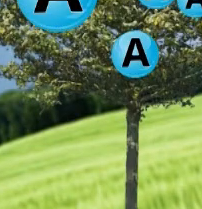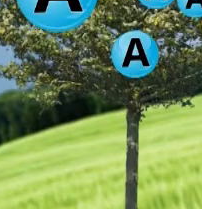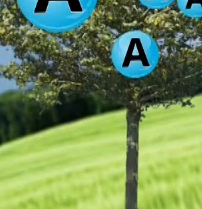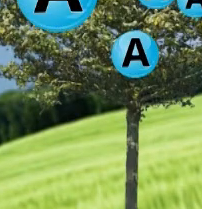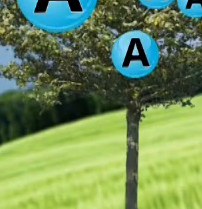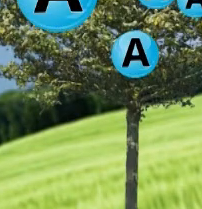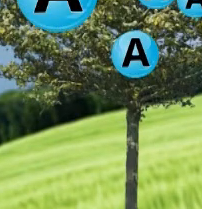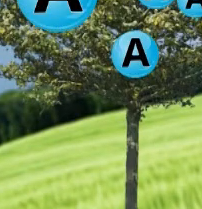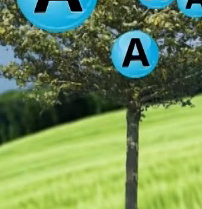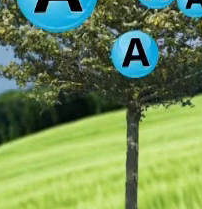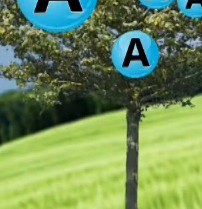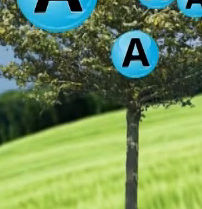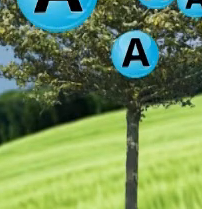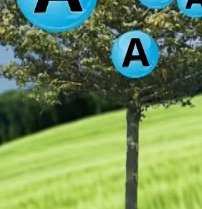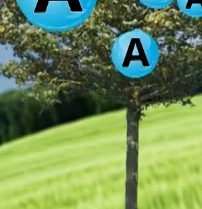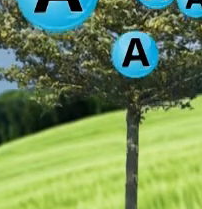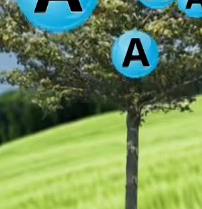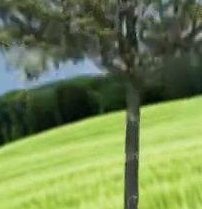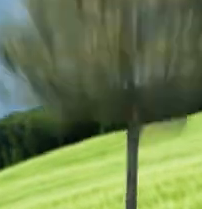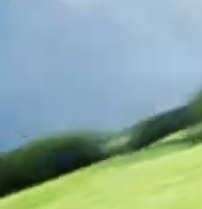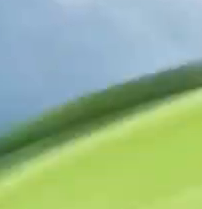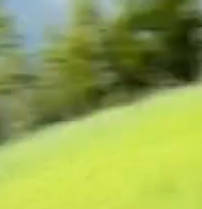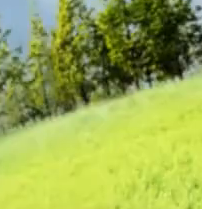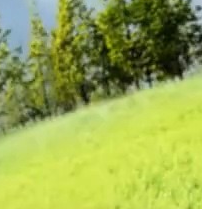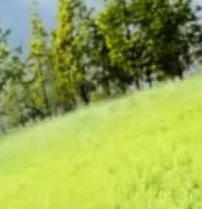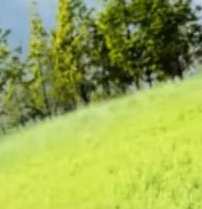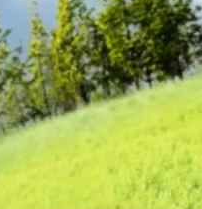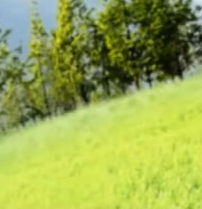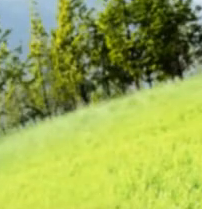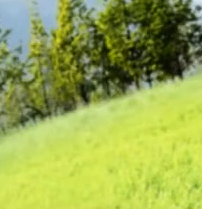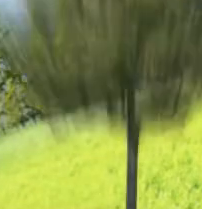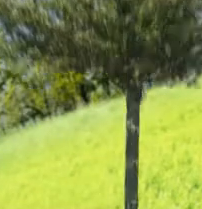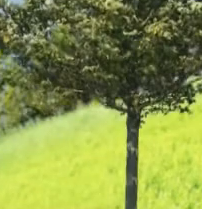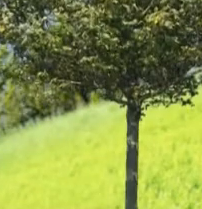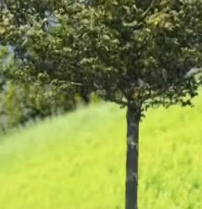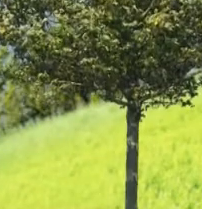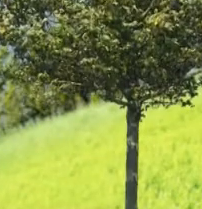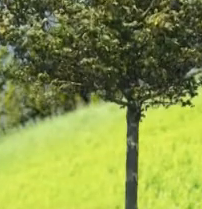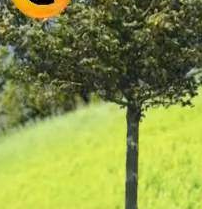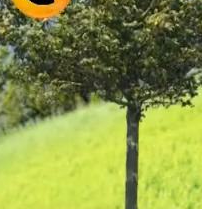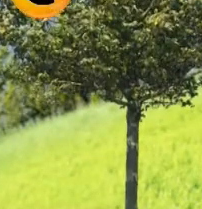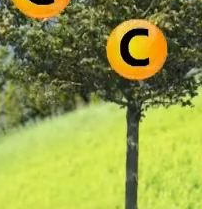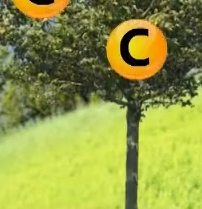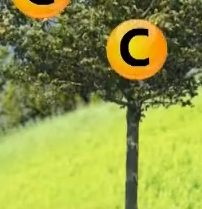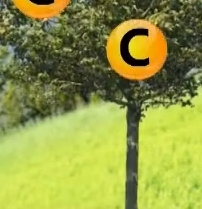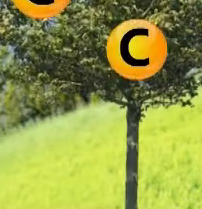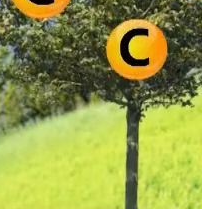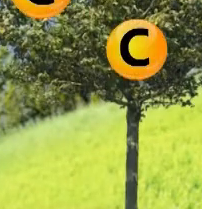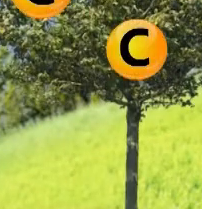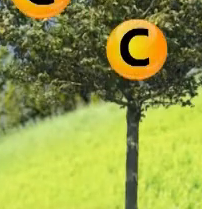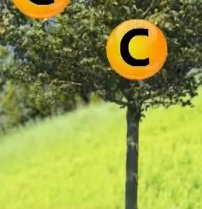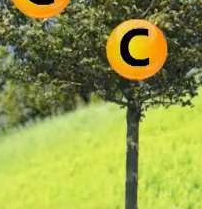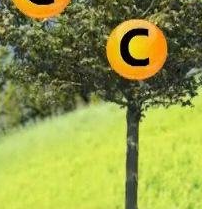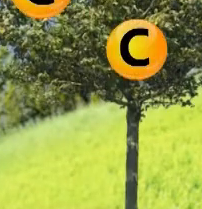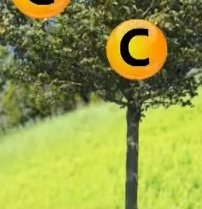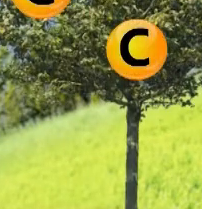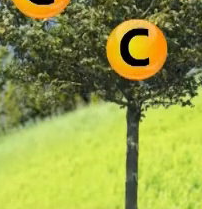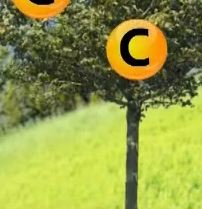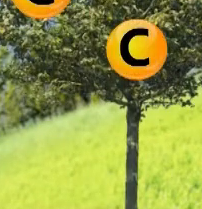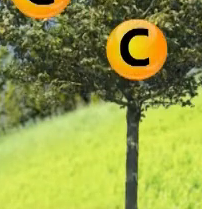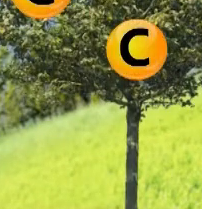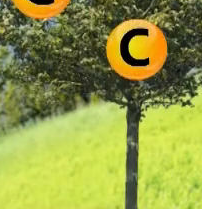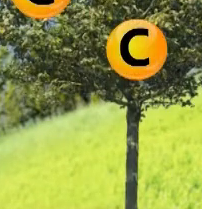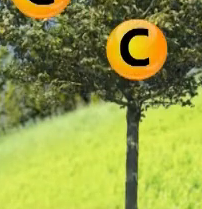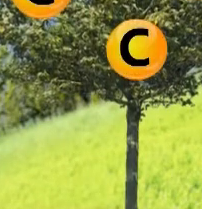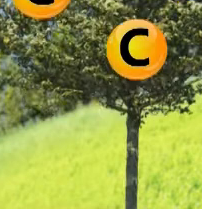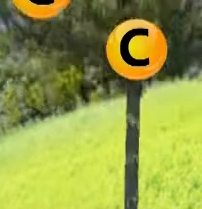combate problemas visuales y fortalece la salud visual. Cranberry, con alto contenido de vitamina C, previene y trata las